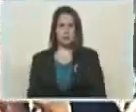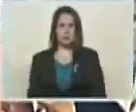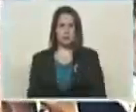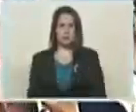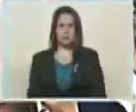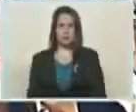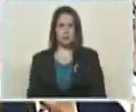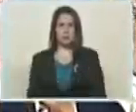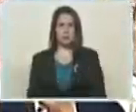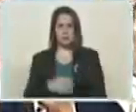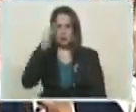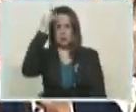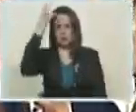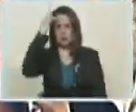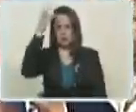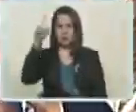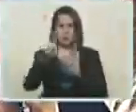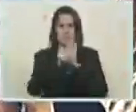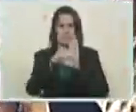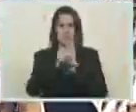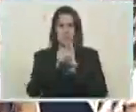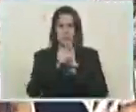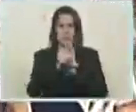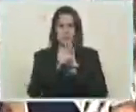del Consejo Legislativo,